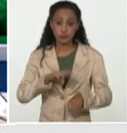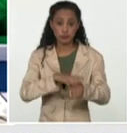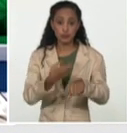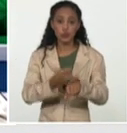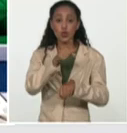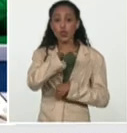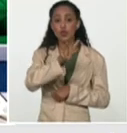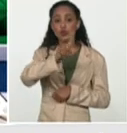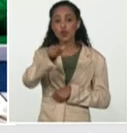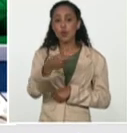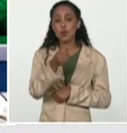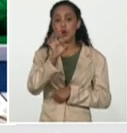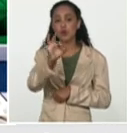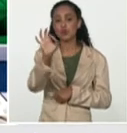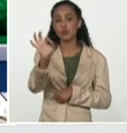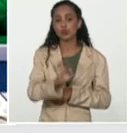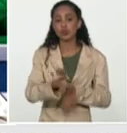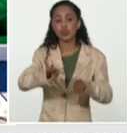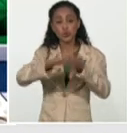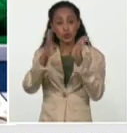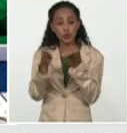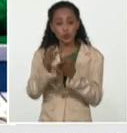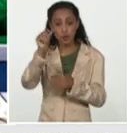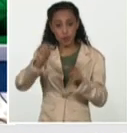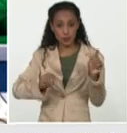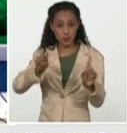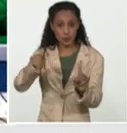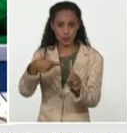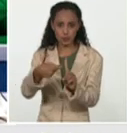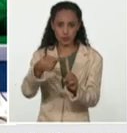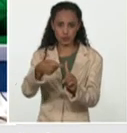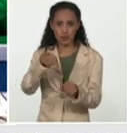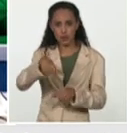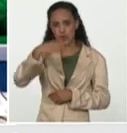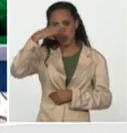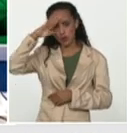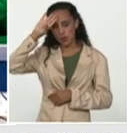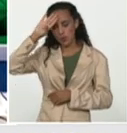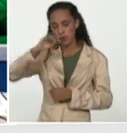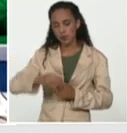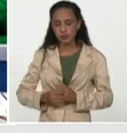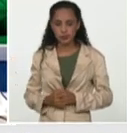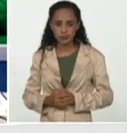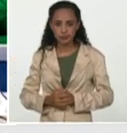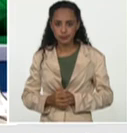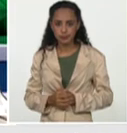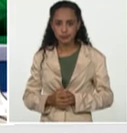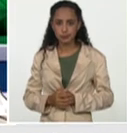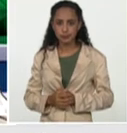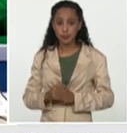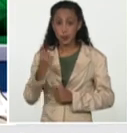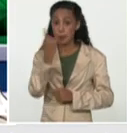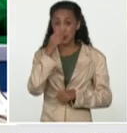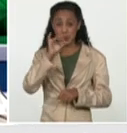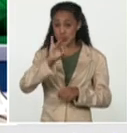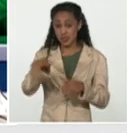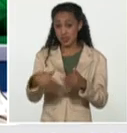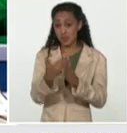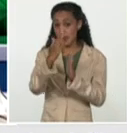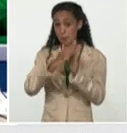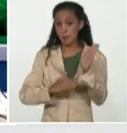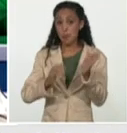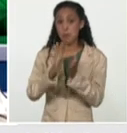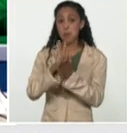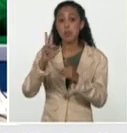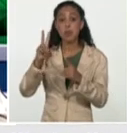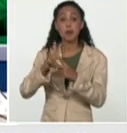12,8% de todos los que se han diagnosticado en Cuba. En los primeros 7 días del mayo, me